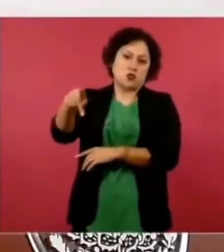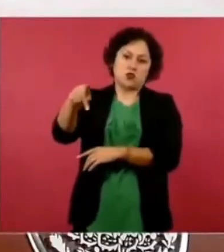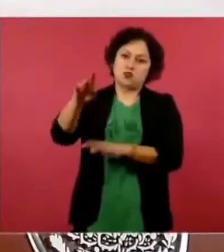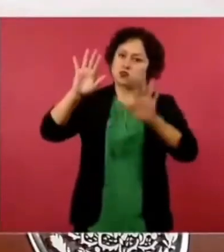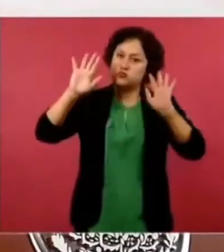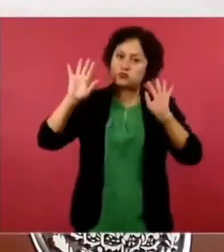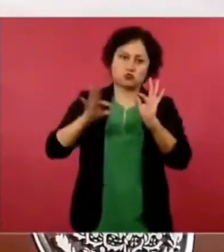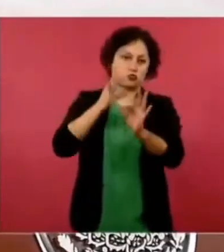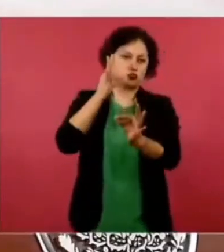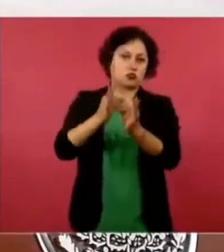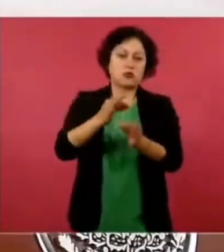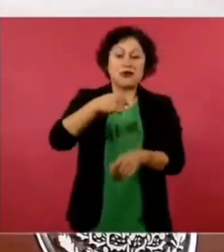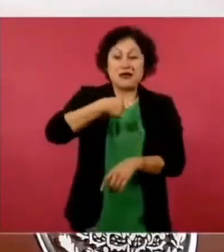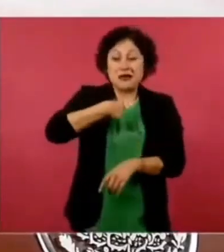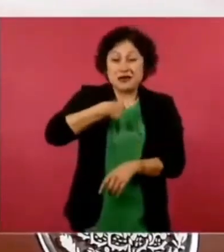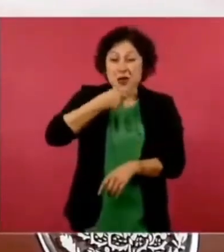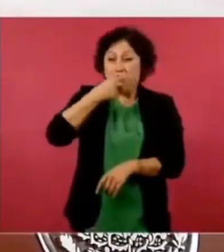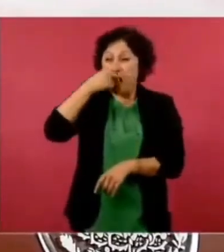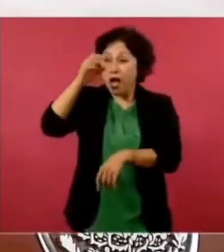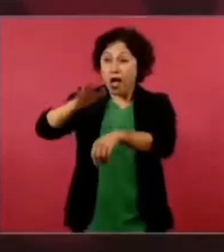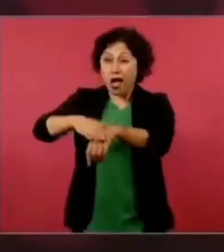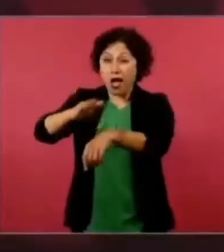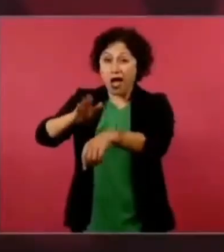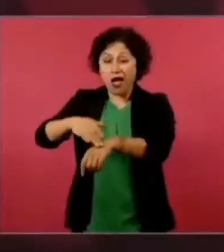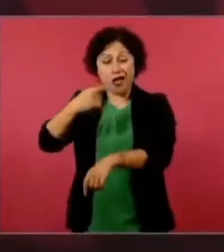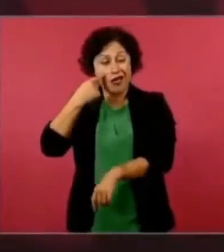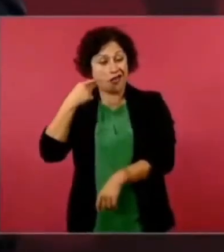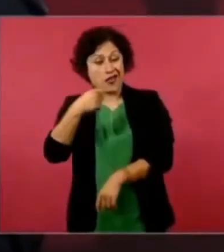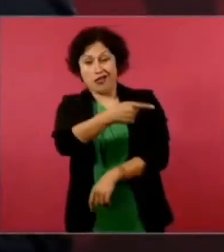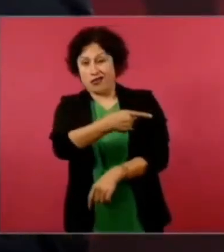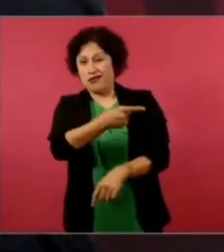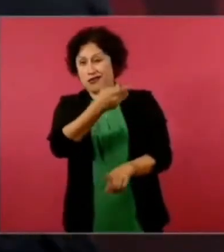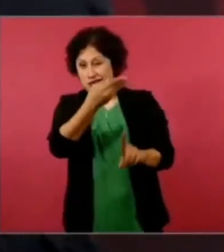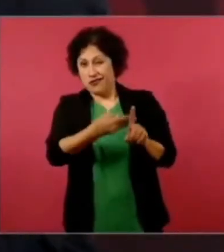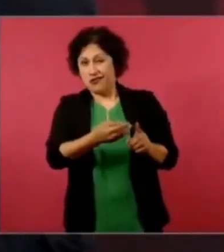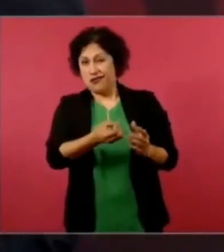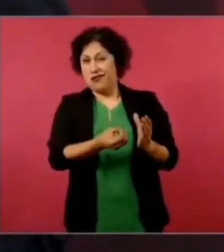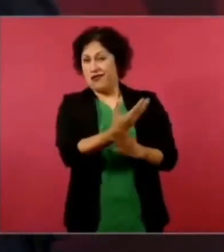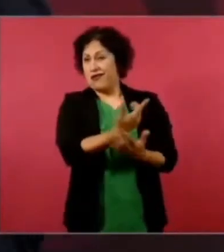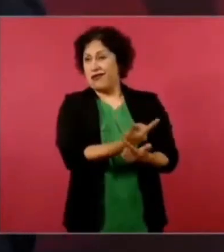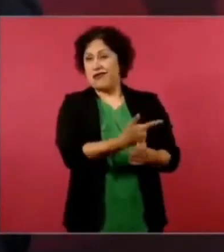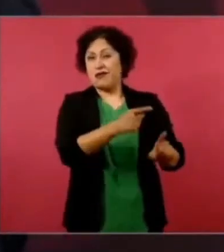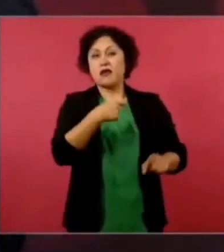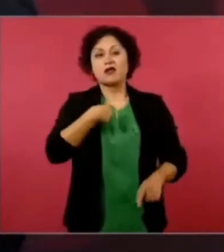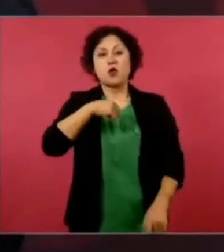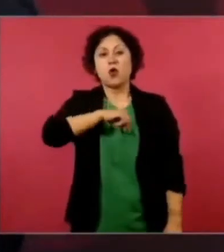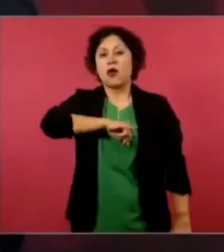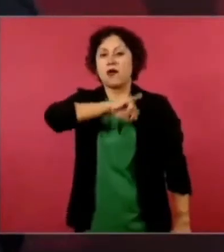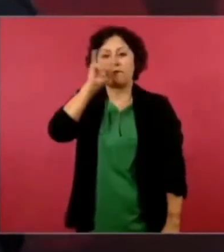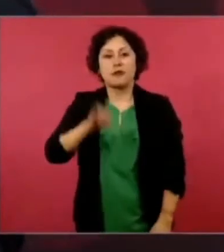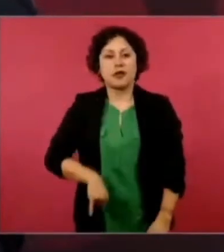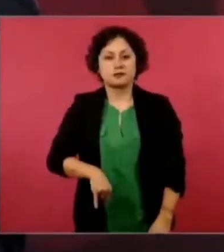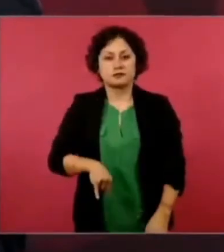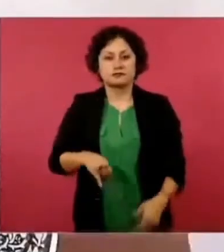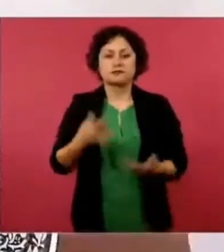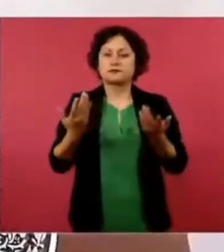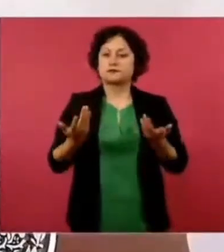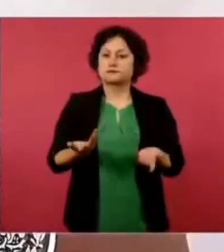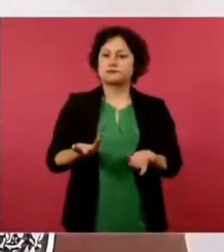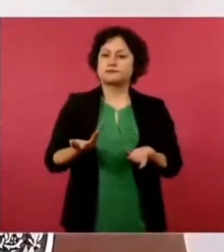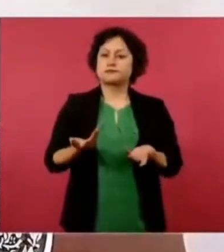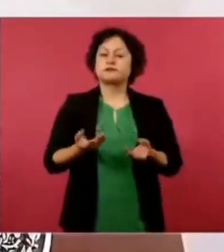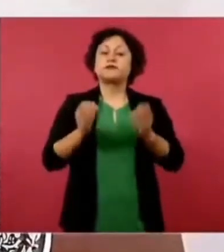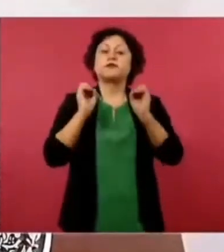fiscal que deje en libertad a una persona o